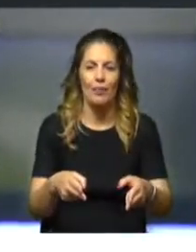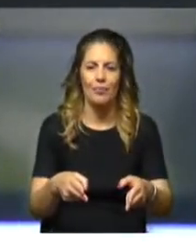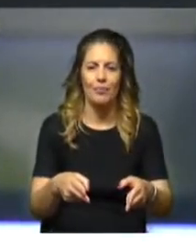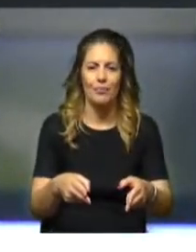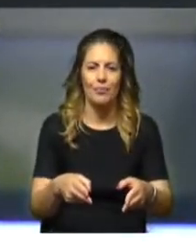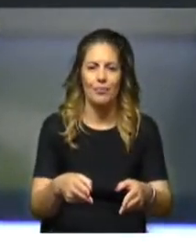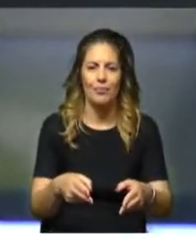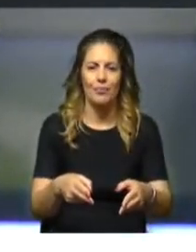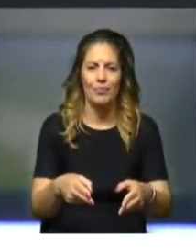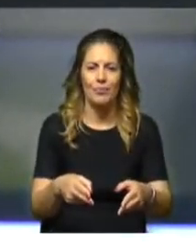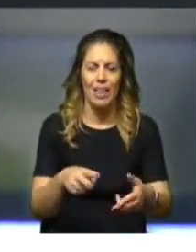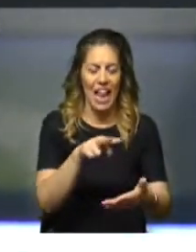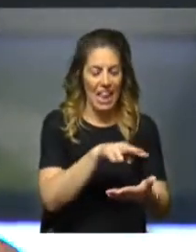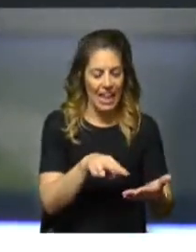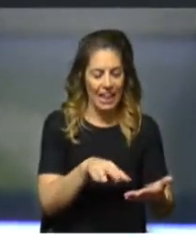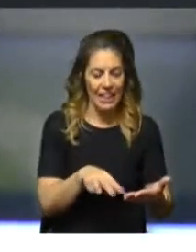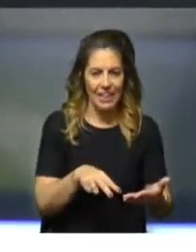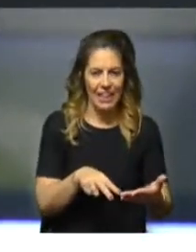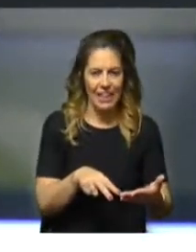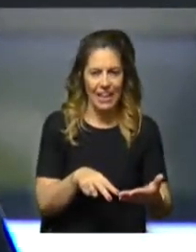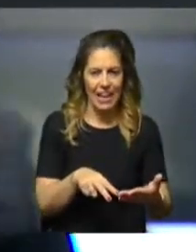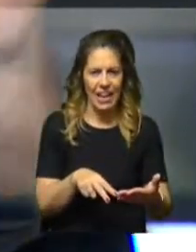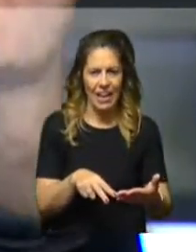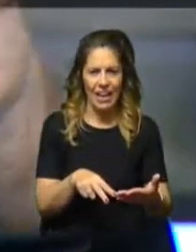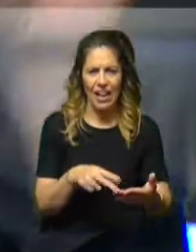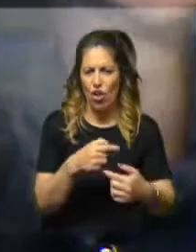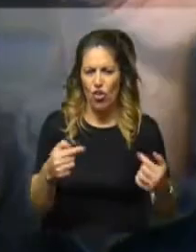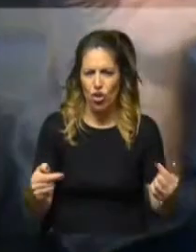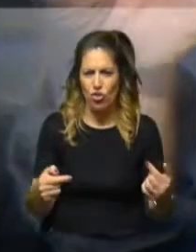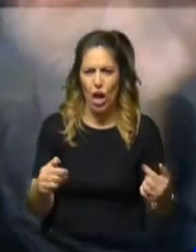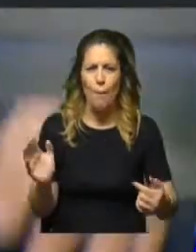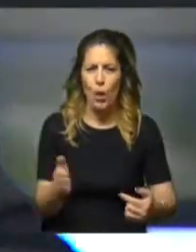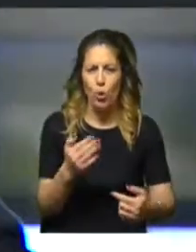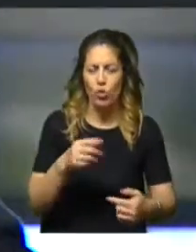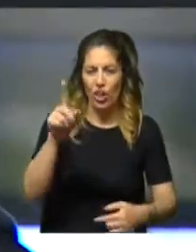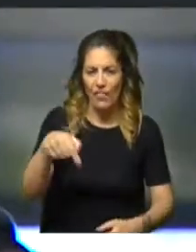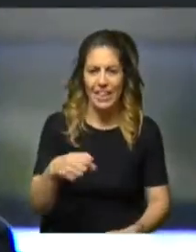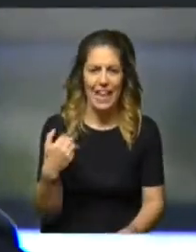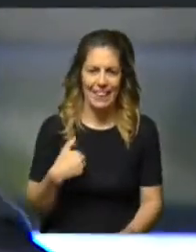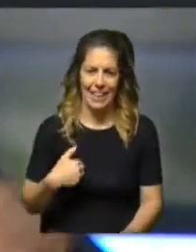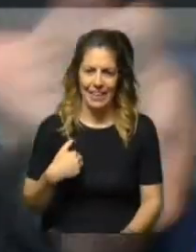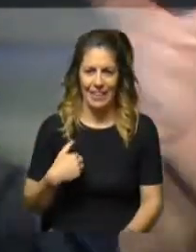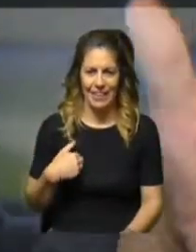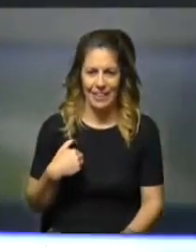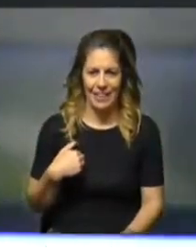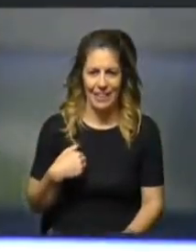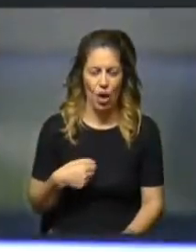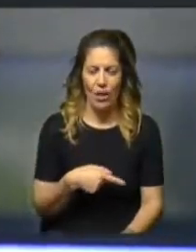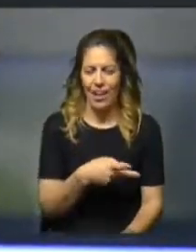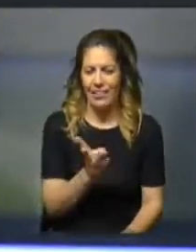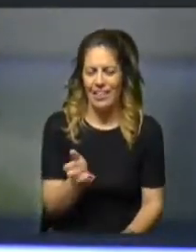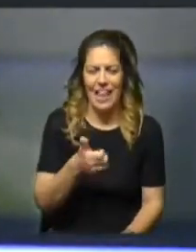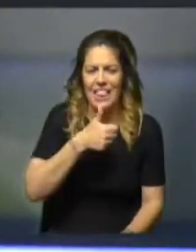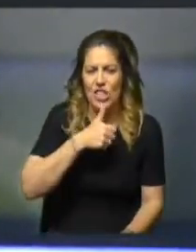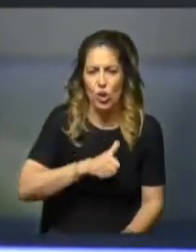leía el bichiquen este anteojito todo producto que venía a Argentina y una así enorme cantidad de historieta